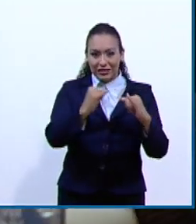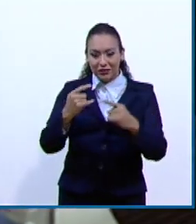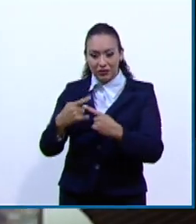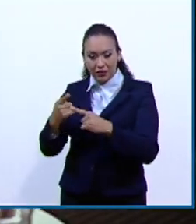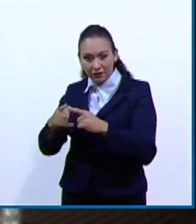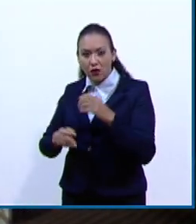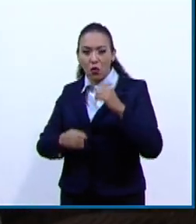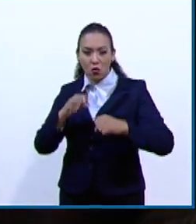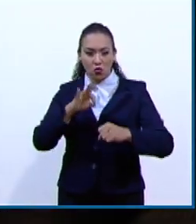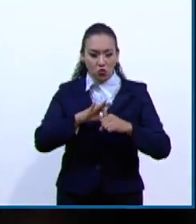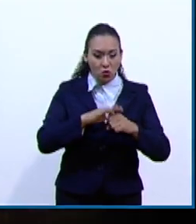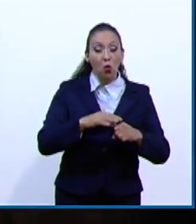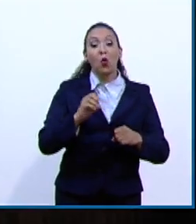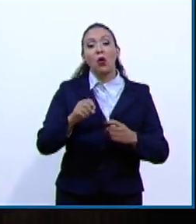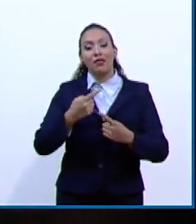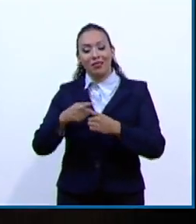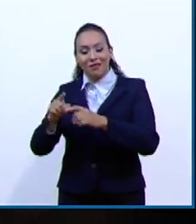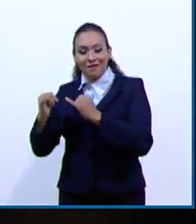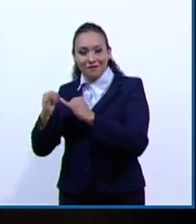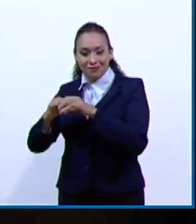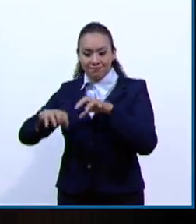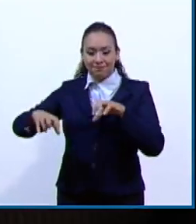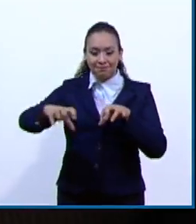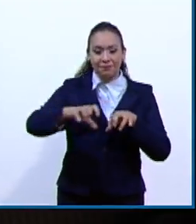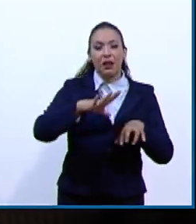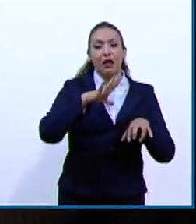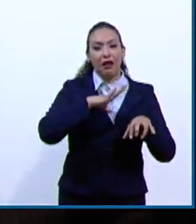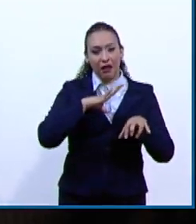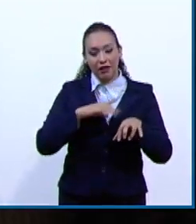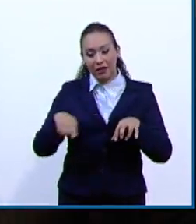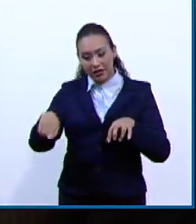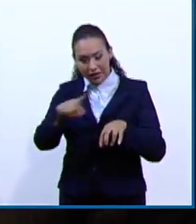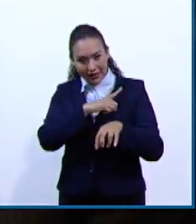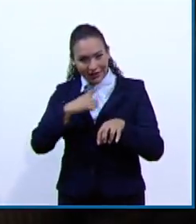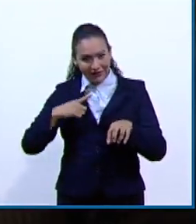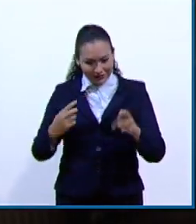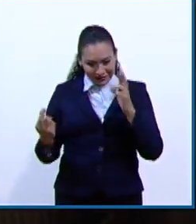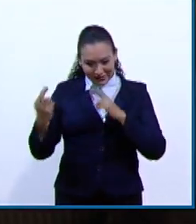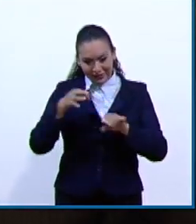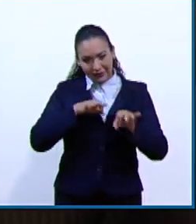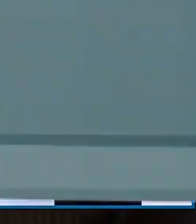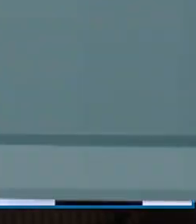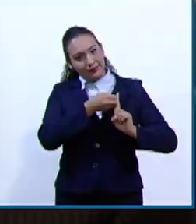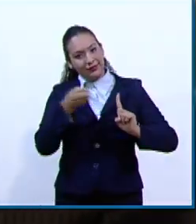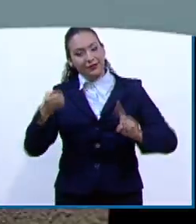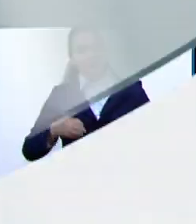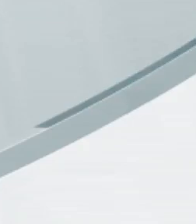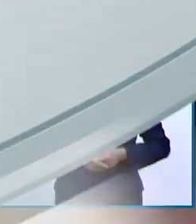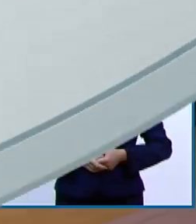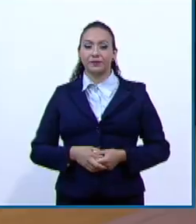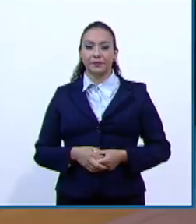electorales y de medios de impugnación que regulan dichos comicios extraordinarios.